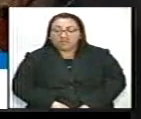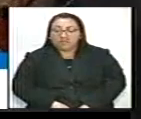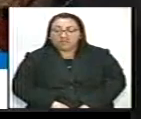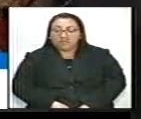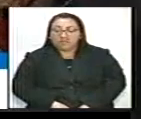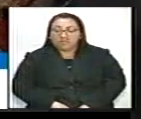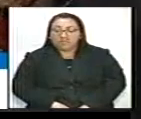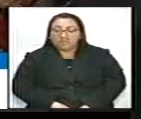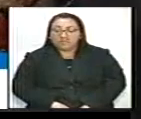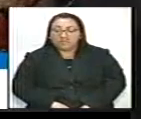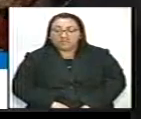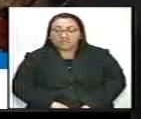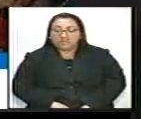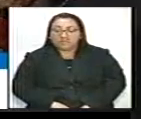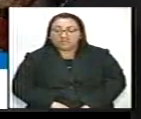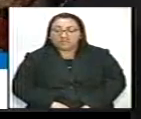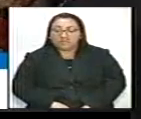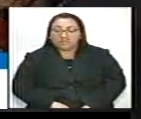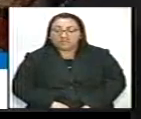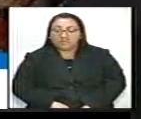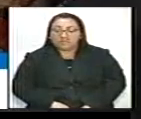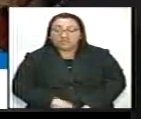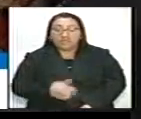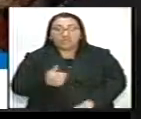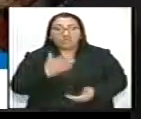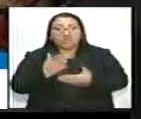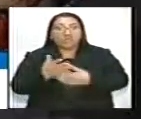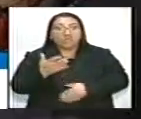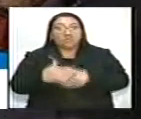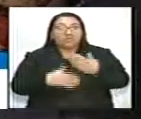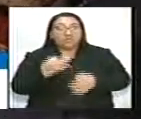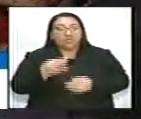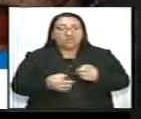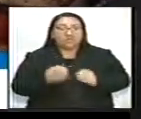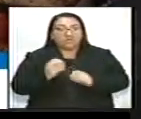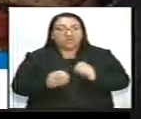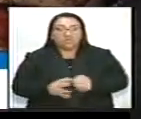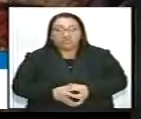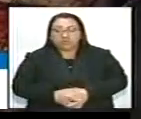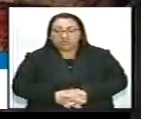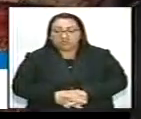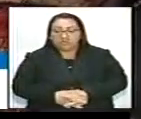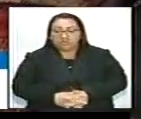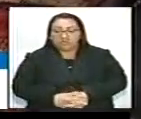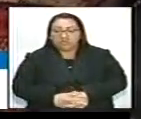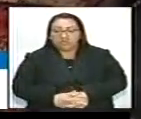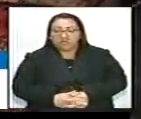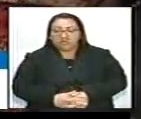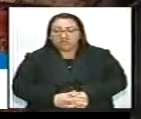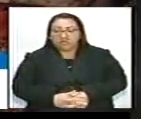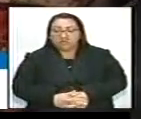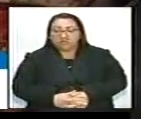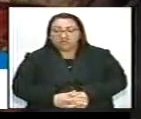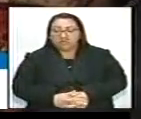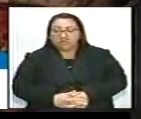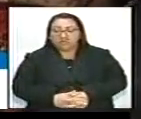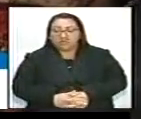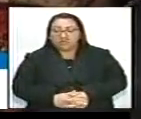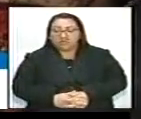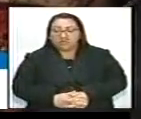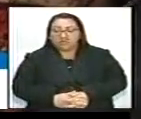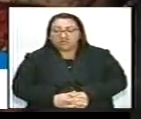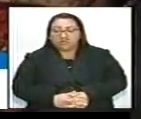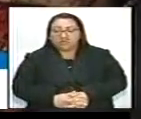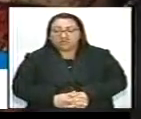en la sistematización y la publicación de los procesos judiciales y resoluciones que permitan al Perú calificar para su ingreso al